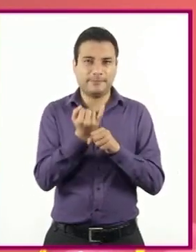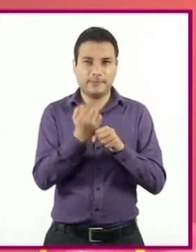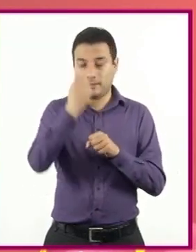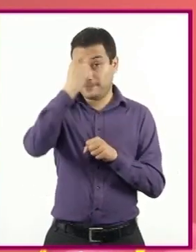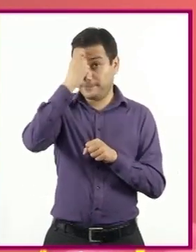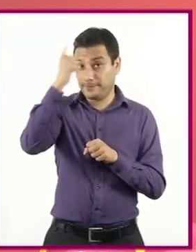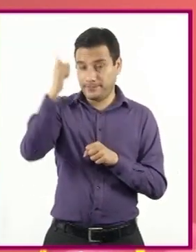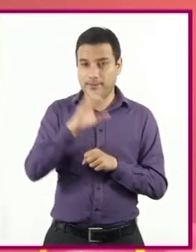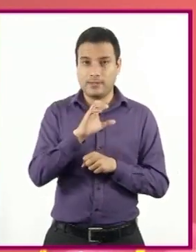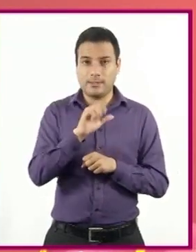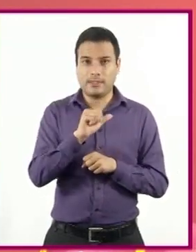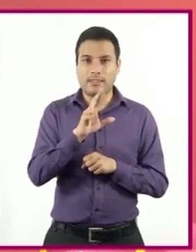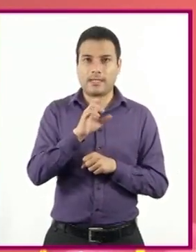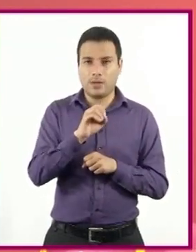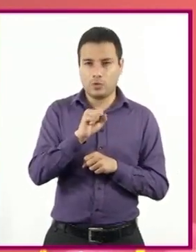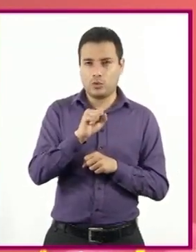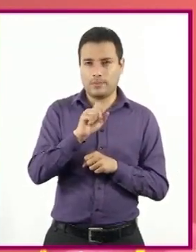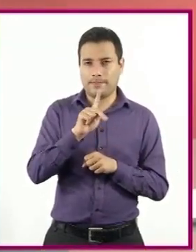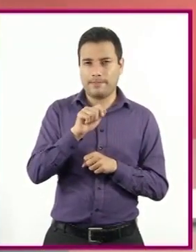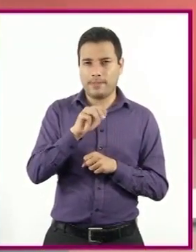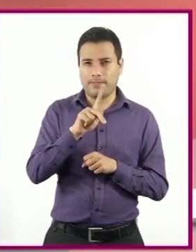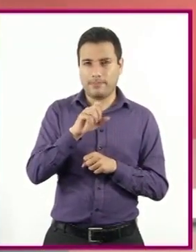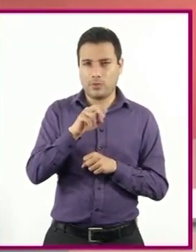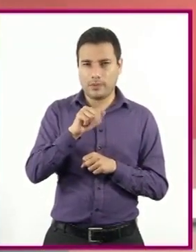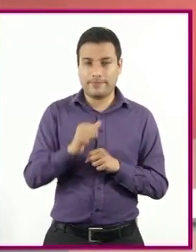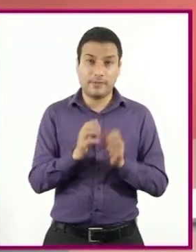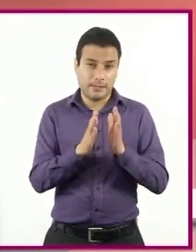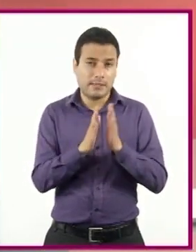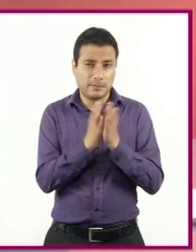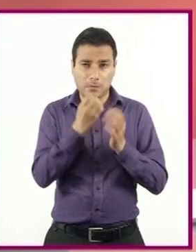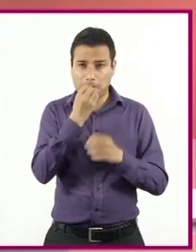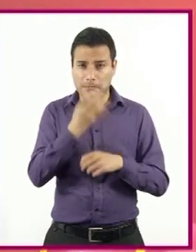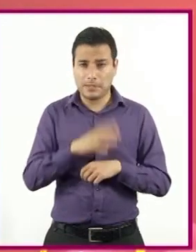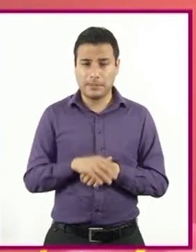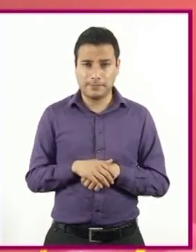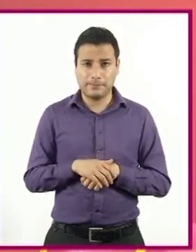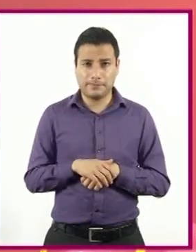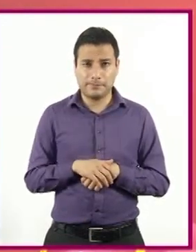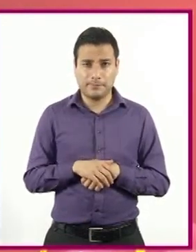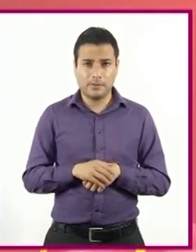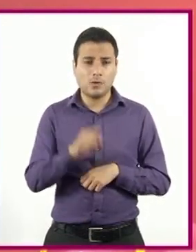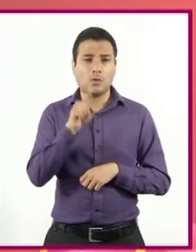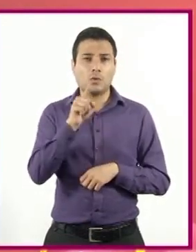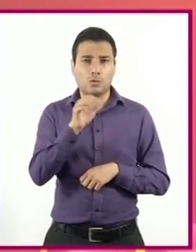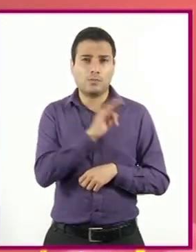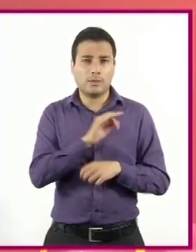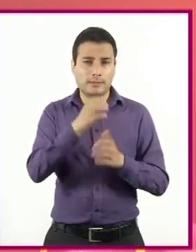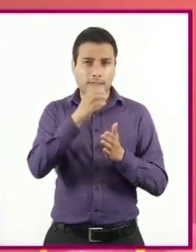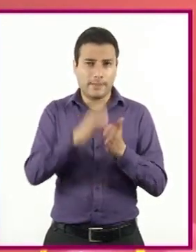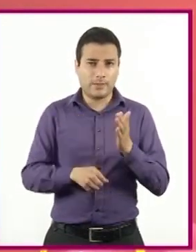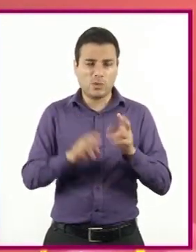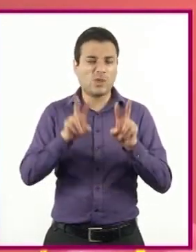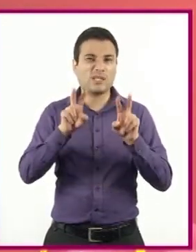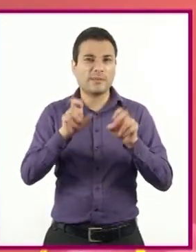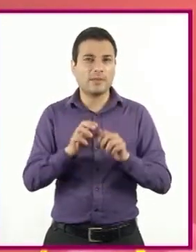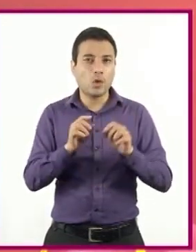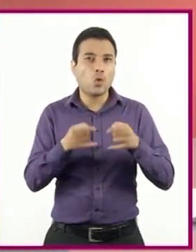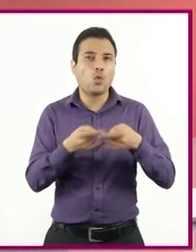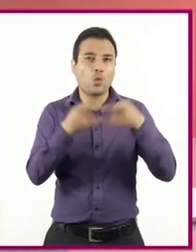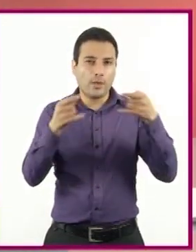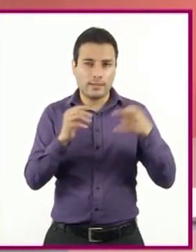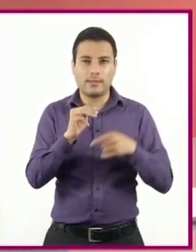autor Carlos Chorda Pamplona. Todo el libro es genial, pero pueden revisar en específico el capítulo titulado Cuenta con